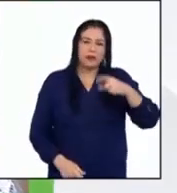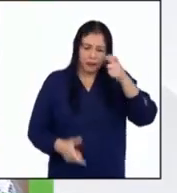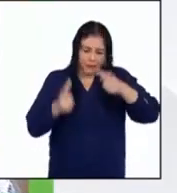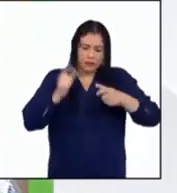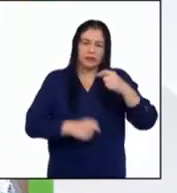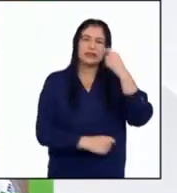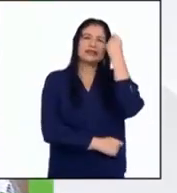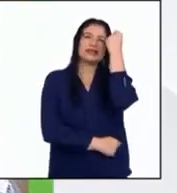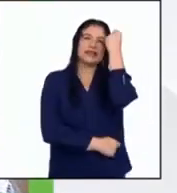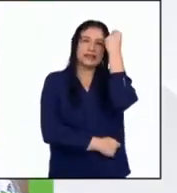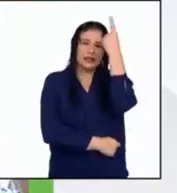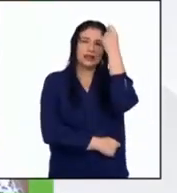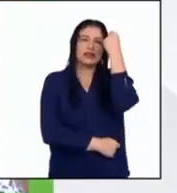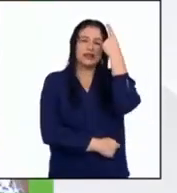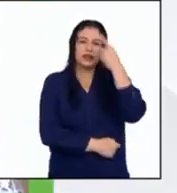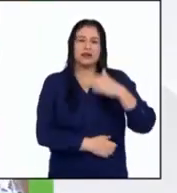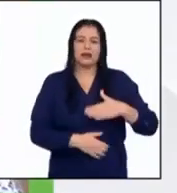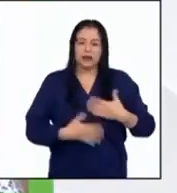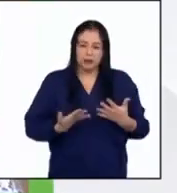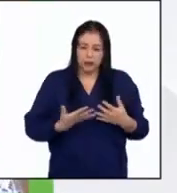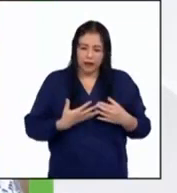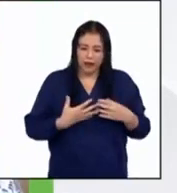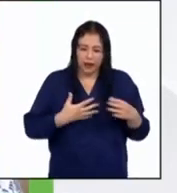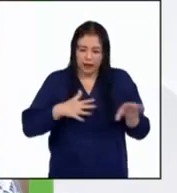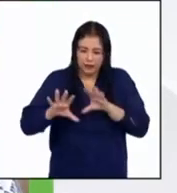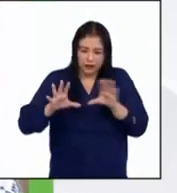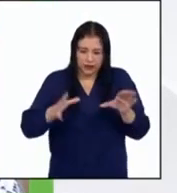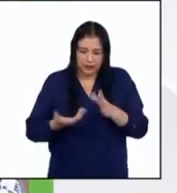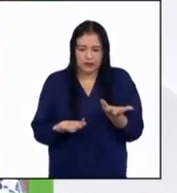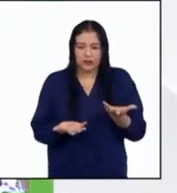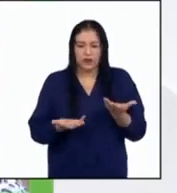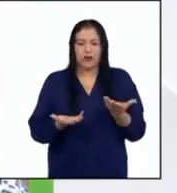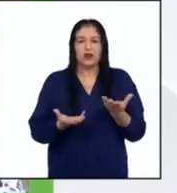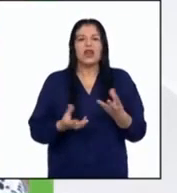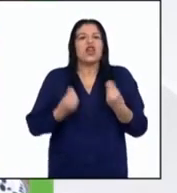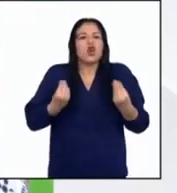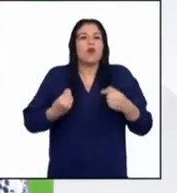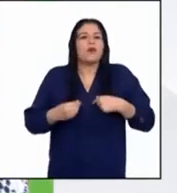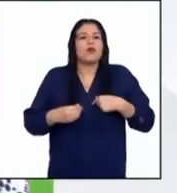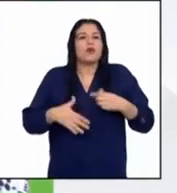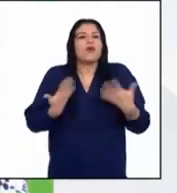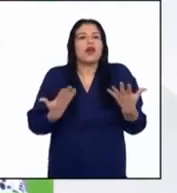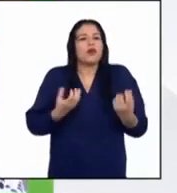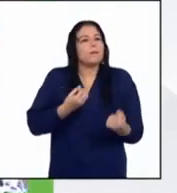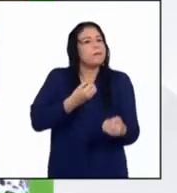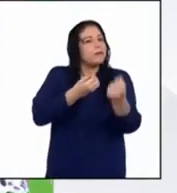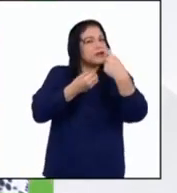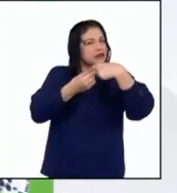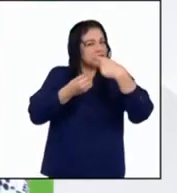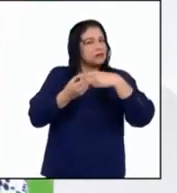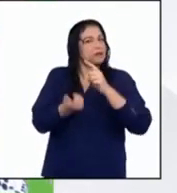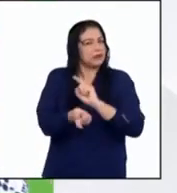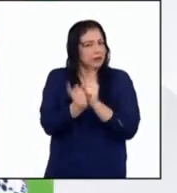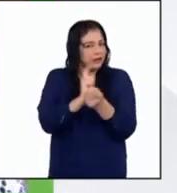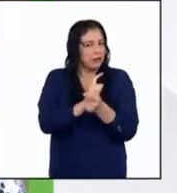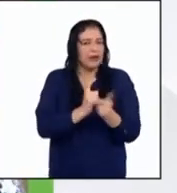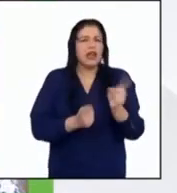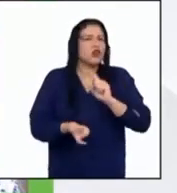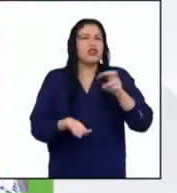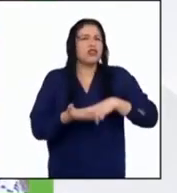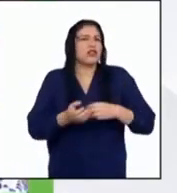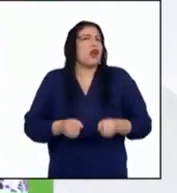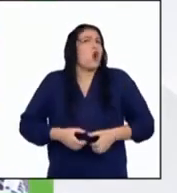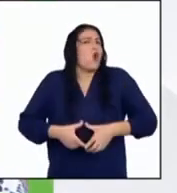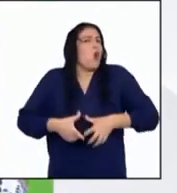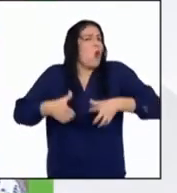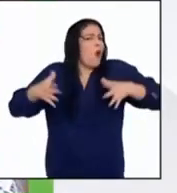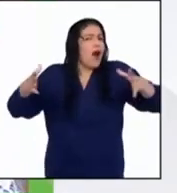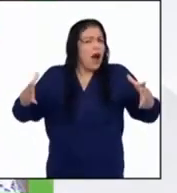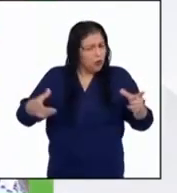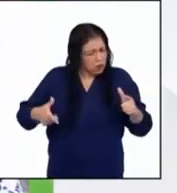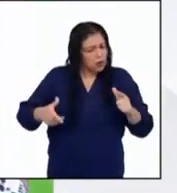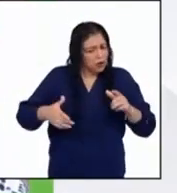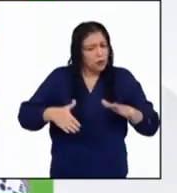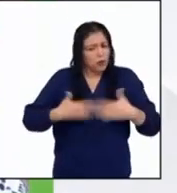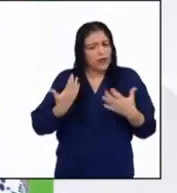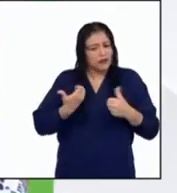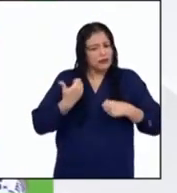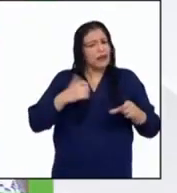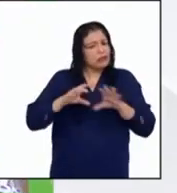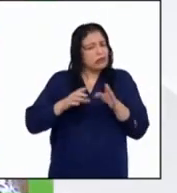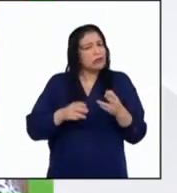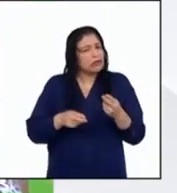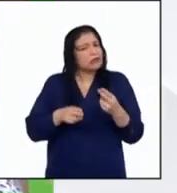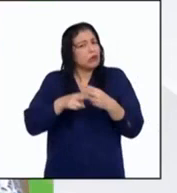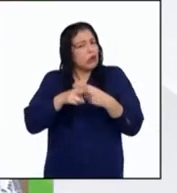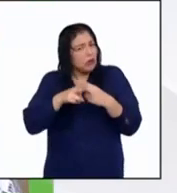conscientes y tomar decisiones dentro del espacio en el que participamos, no tienen por qué ser grandes. Pueden ser acciones